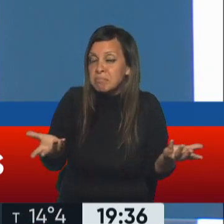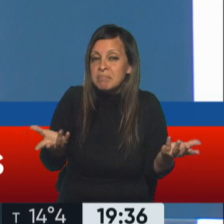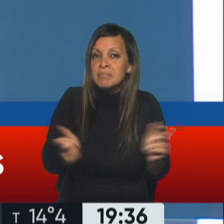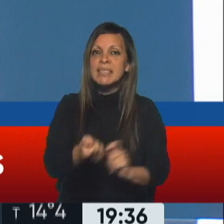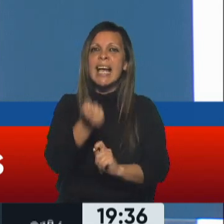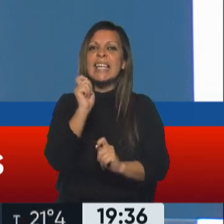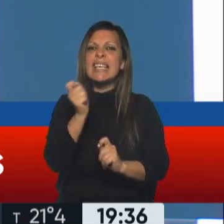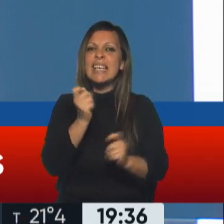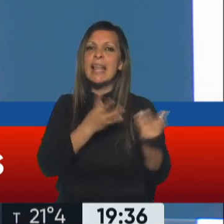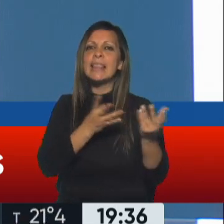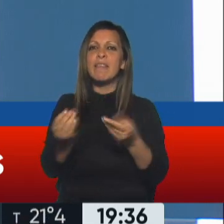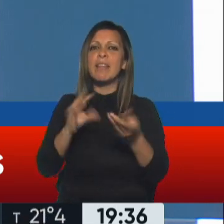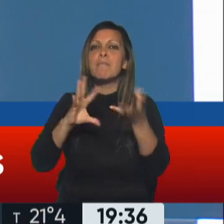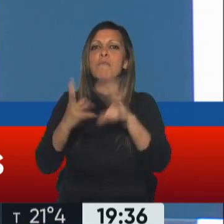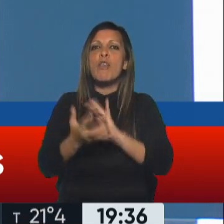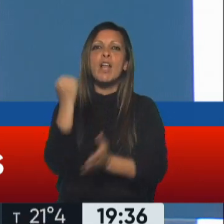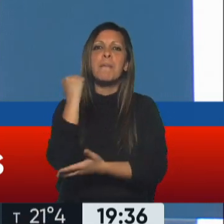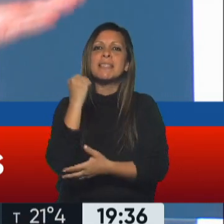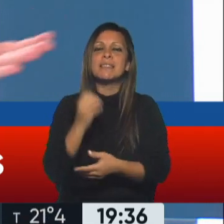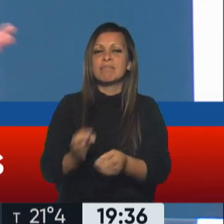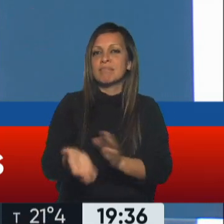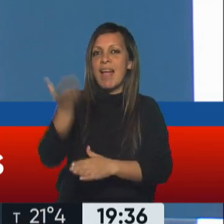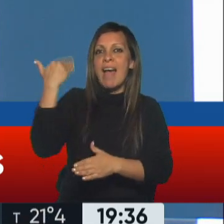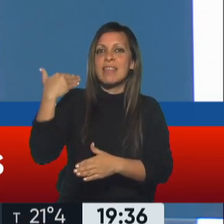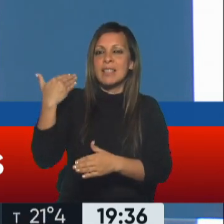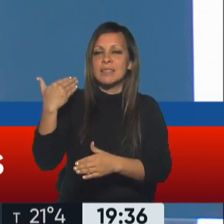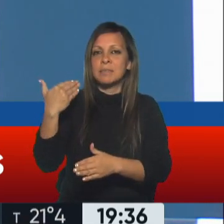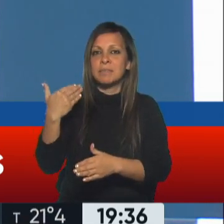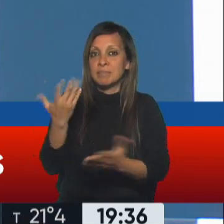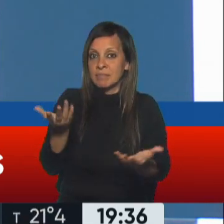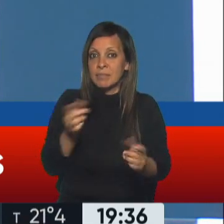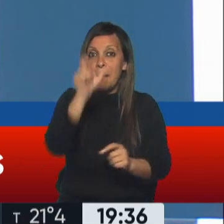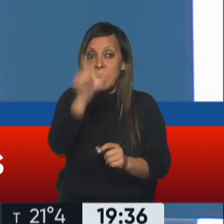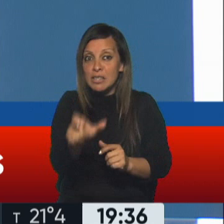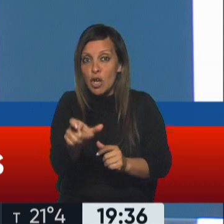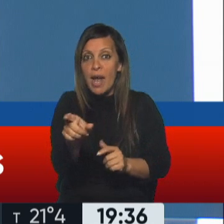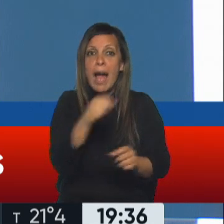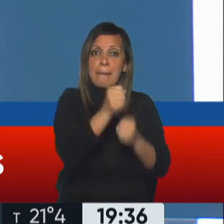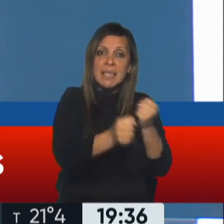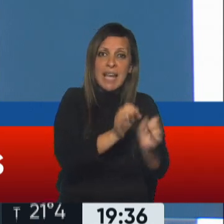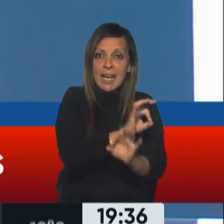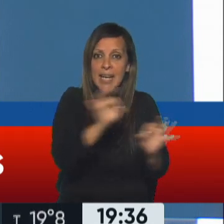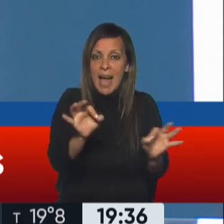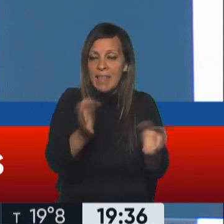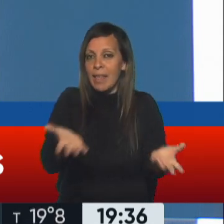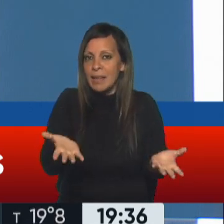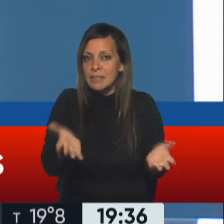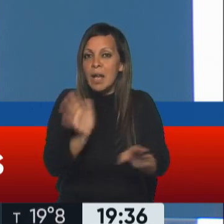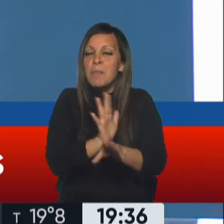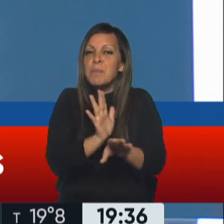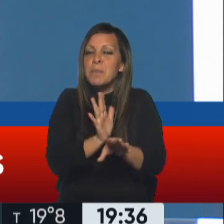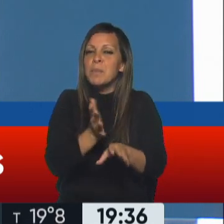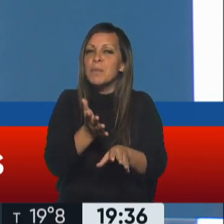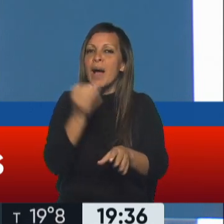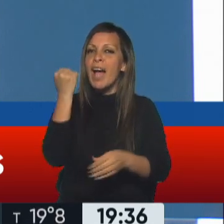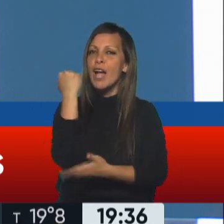el modelo político empresarial de aquel entonces, ni Ignacio Noel ni Molinos Cañuelas. Entonces, bueno, queda ahí como una suerte de limbo, ¿no? La